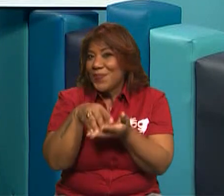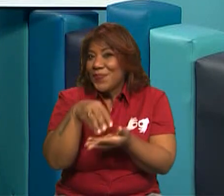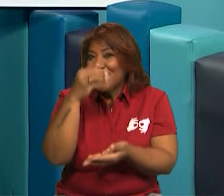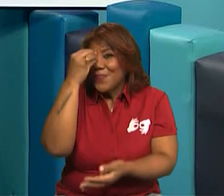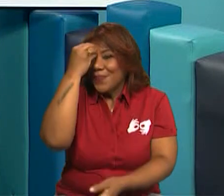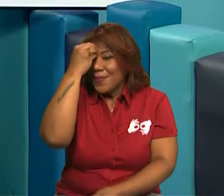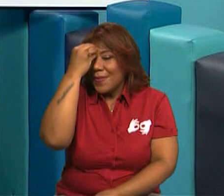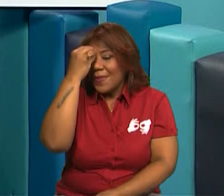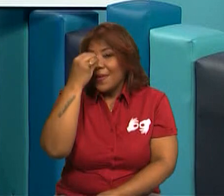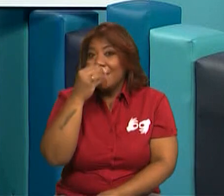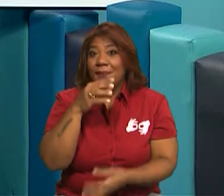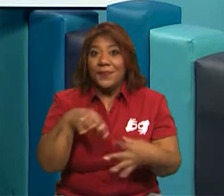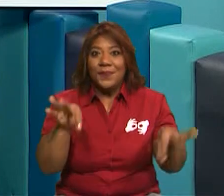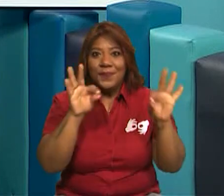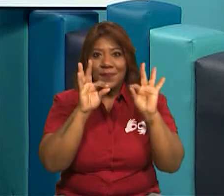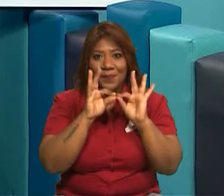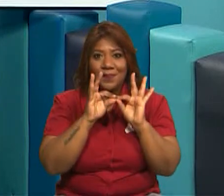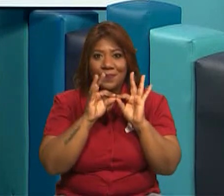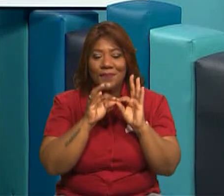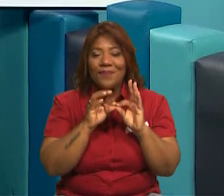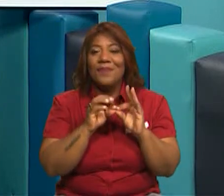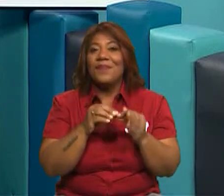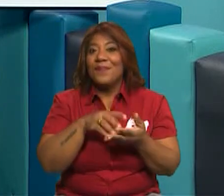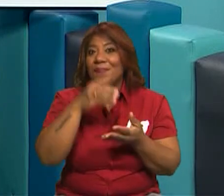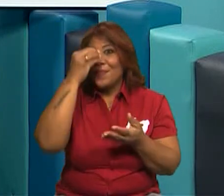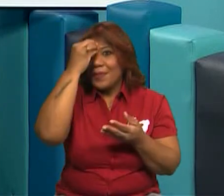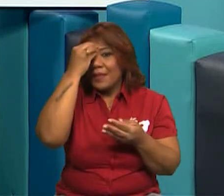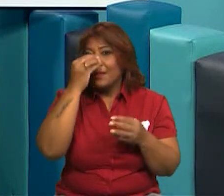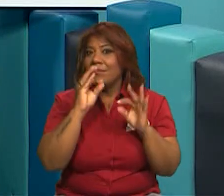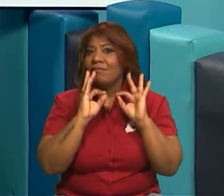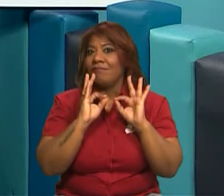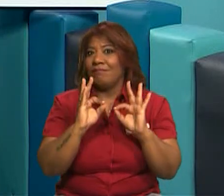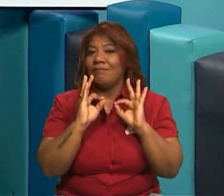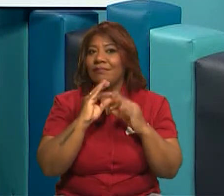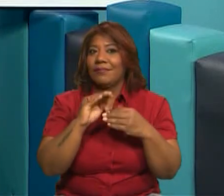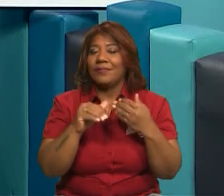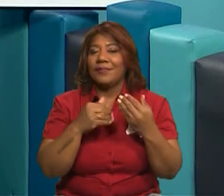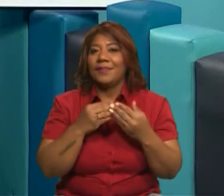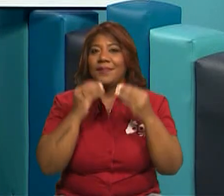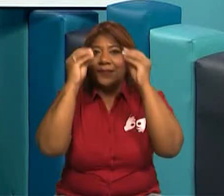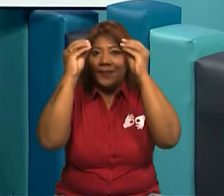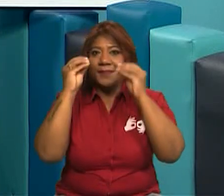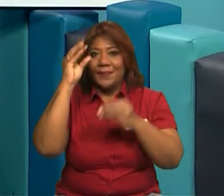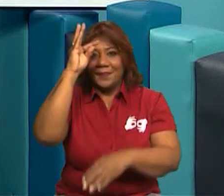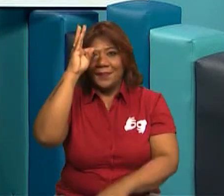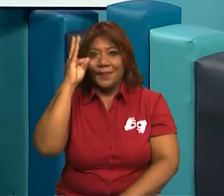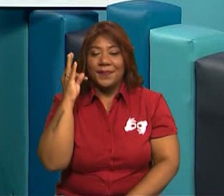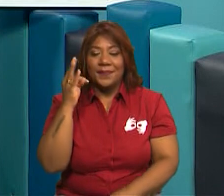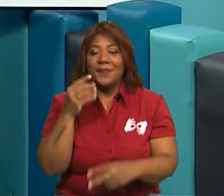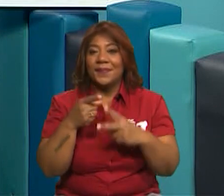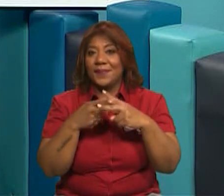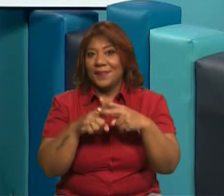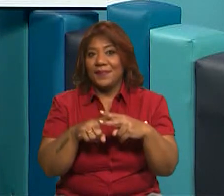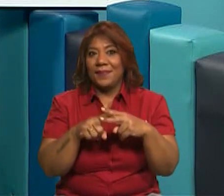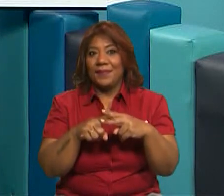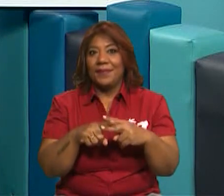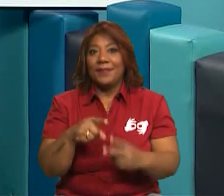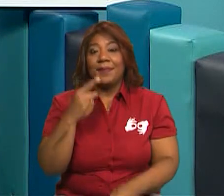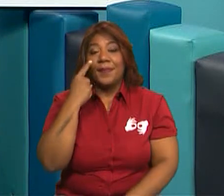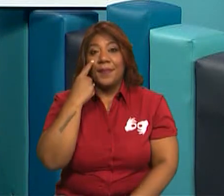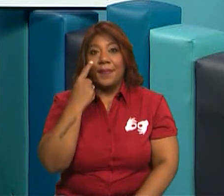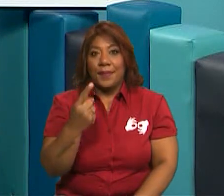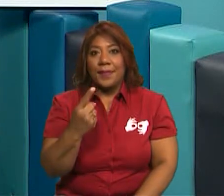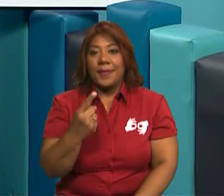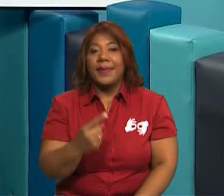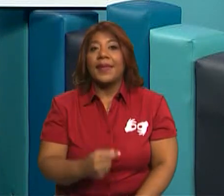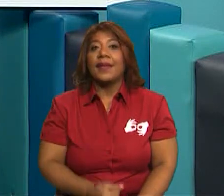poder reforzarlos. Entonces, soy la docente Tamara Olmos y vamos a iniciar de inmediato. Vamos